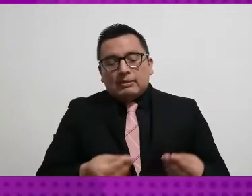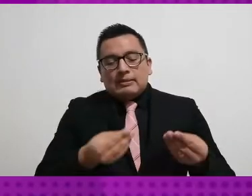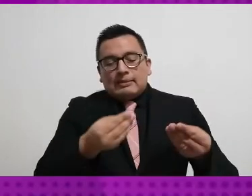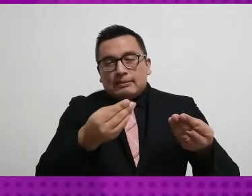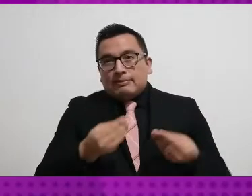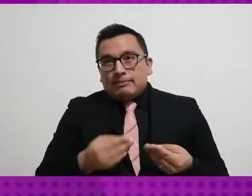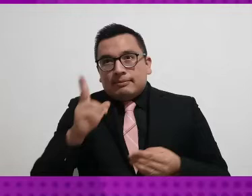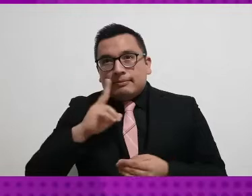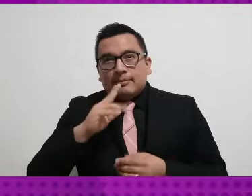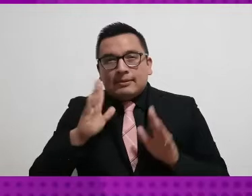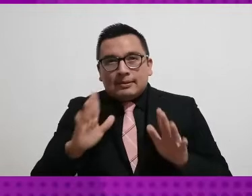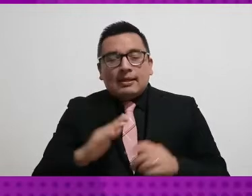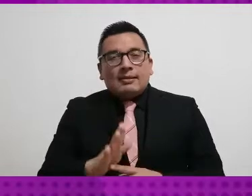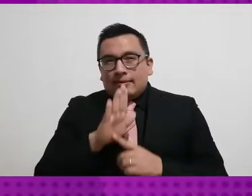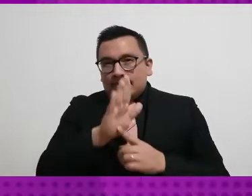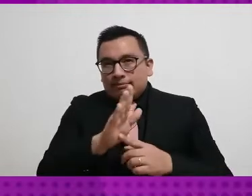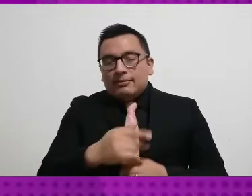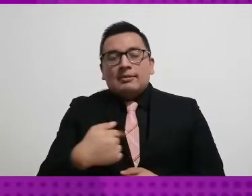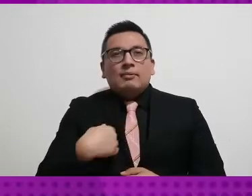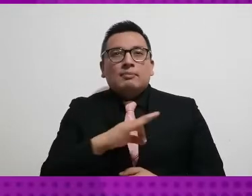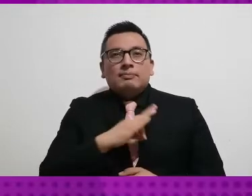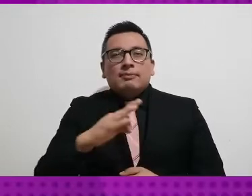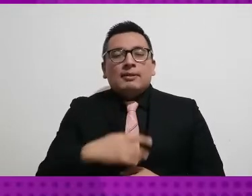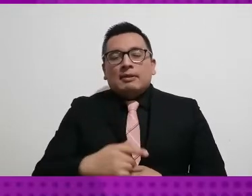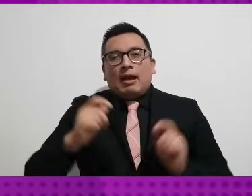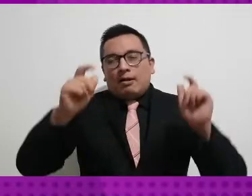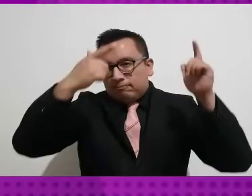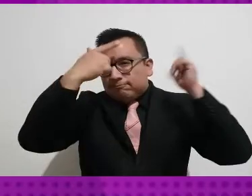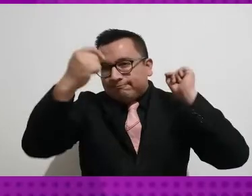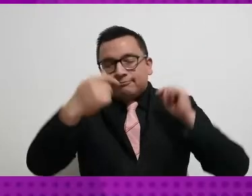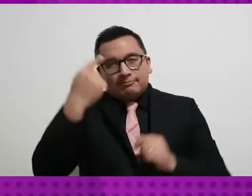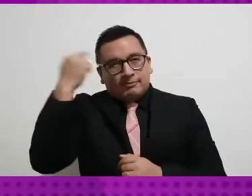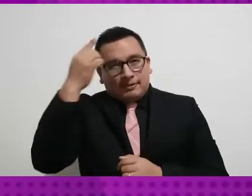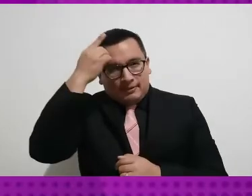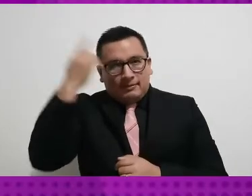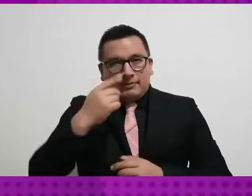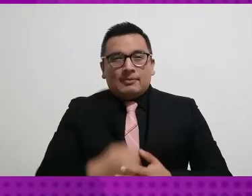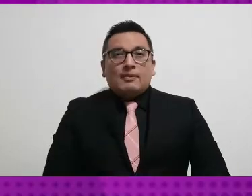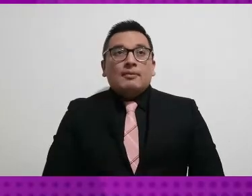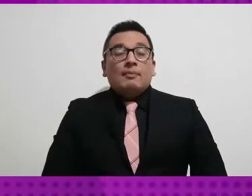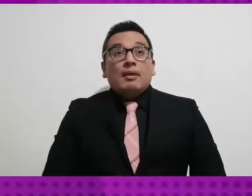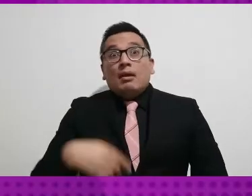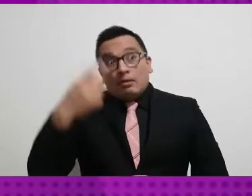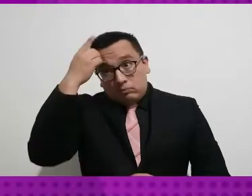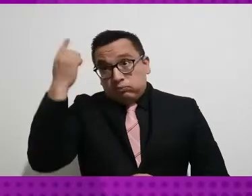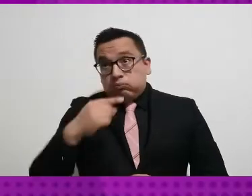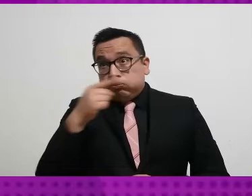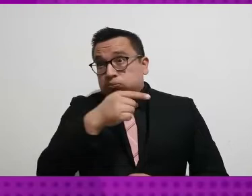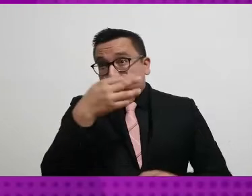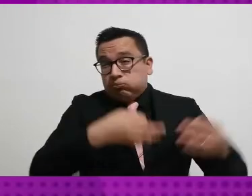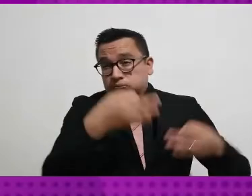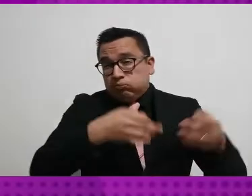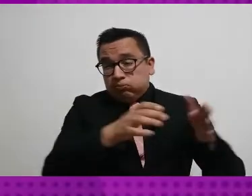me den luz verde para ya presentar mi tesis de doctorado y poderme titular también de esa parte. El doctorado es en el Tribunal Electoral de